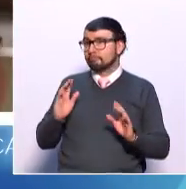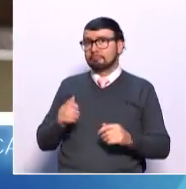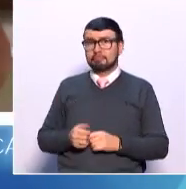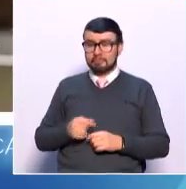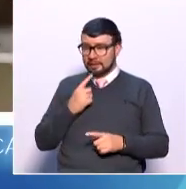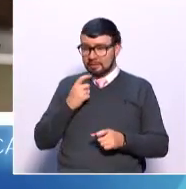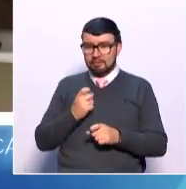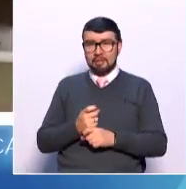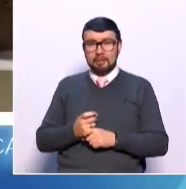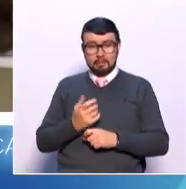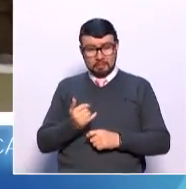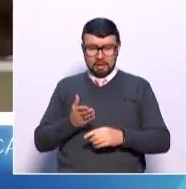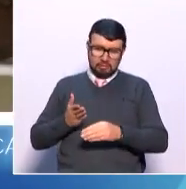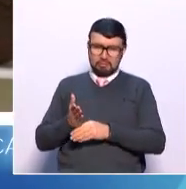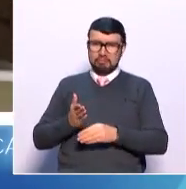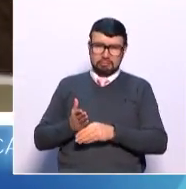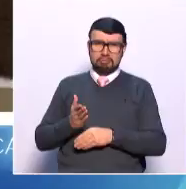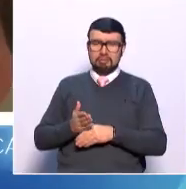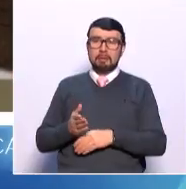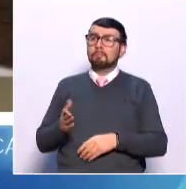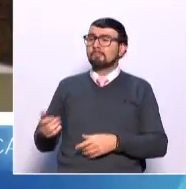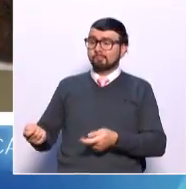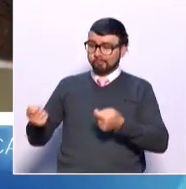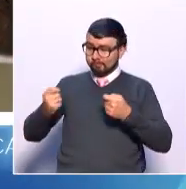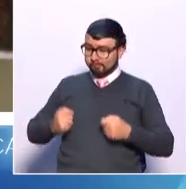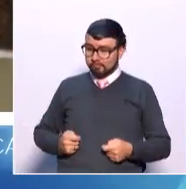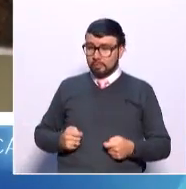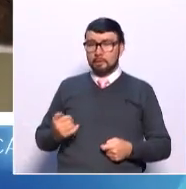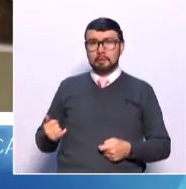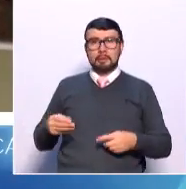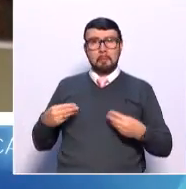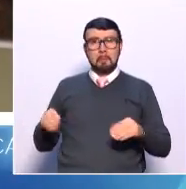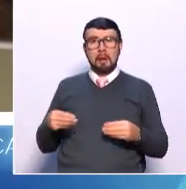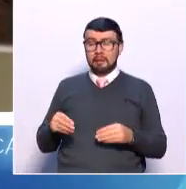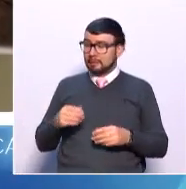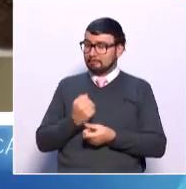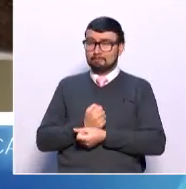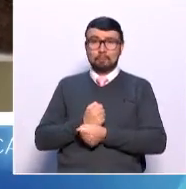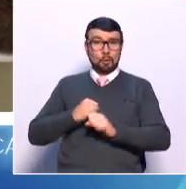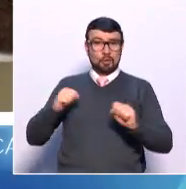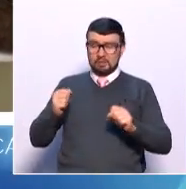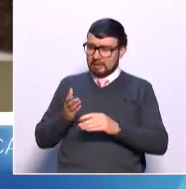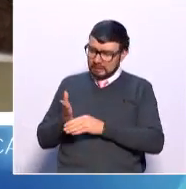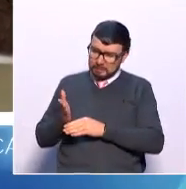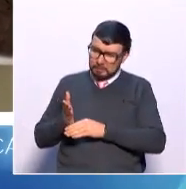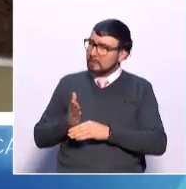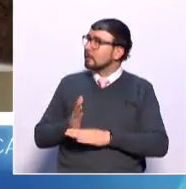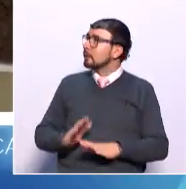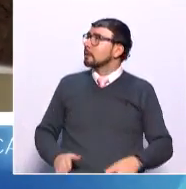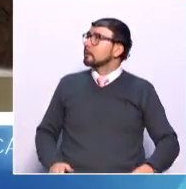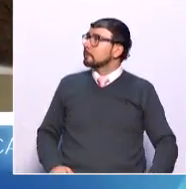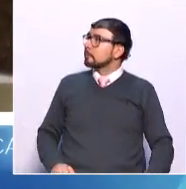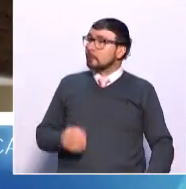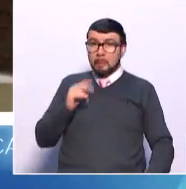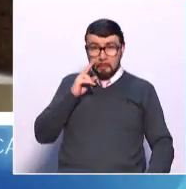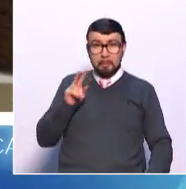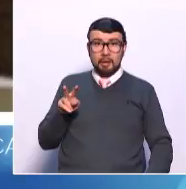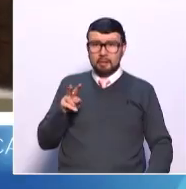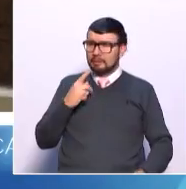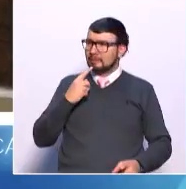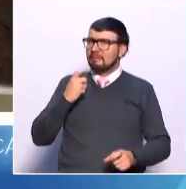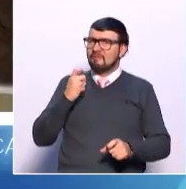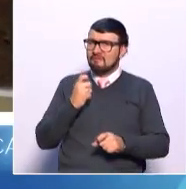de materiales plásticos es imposible ustedes pueden ver lo difícil